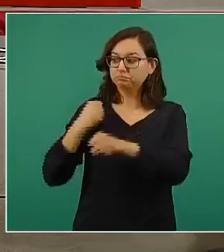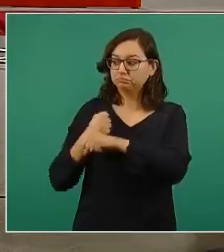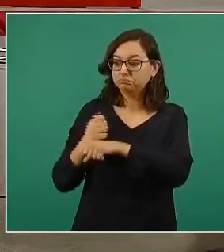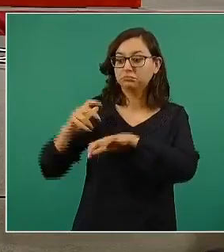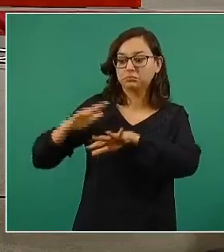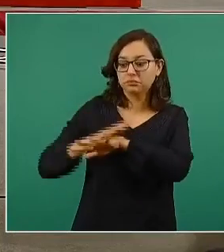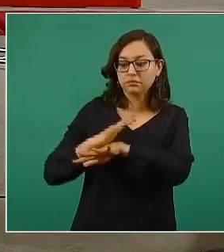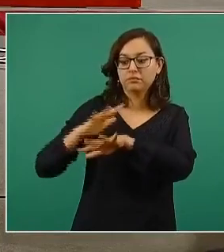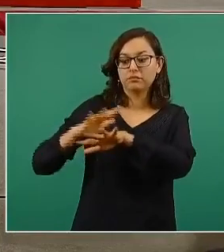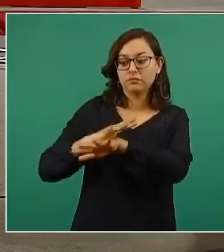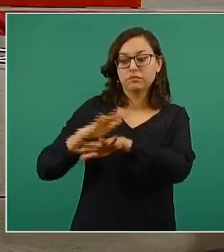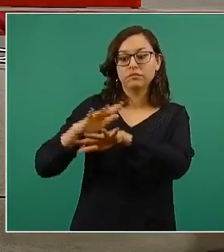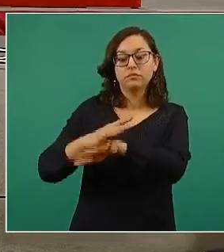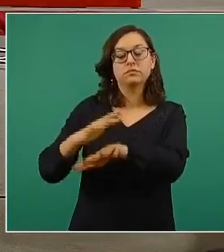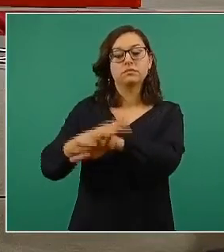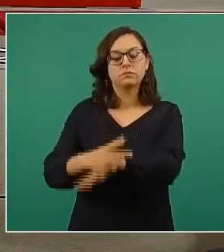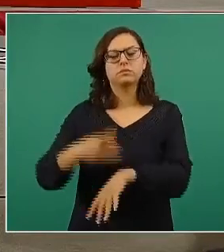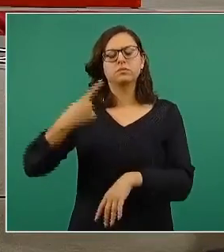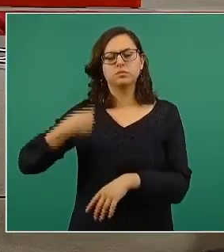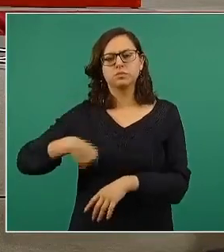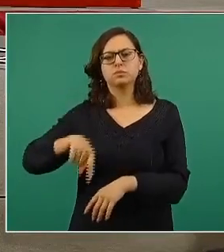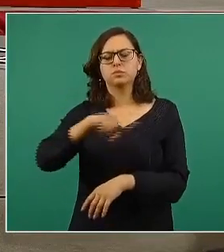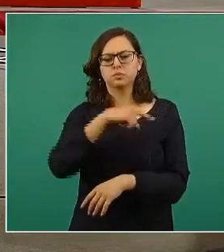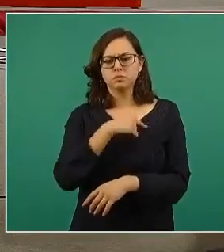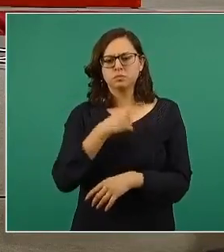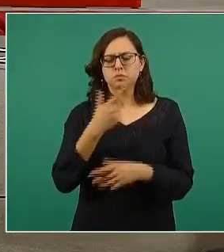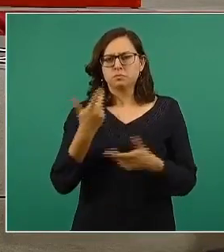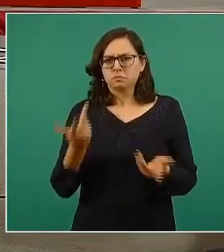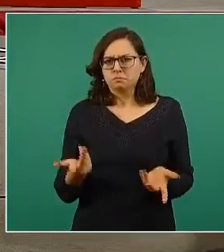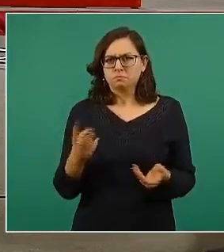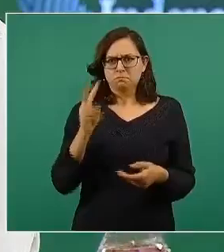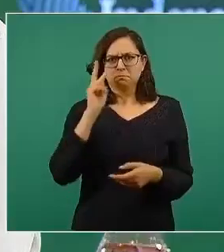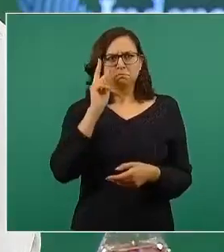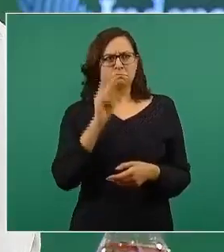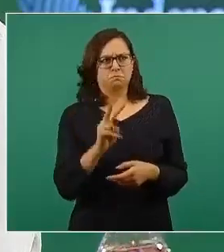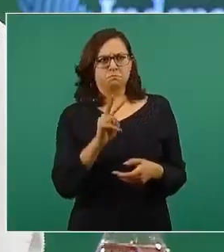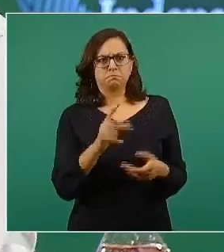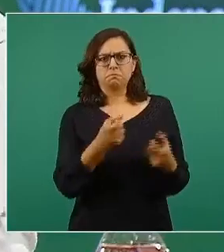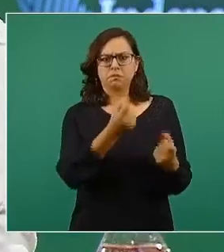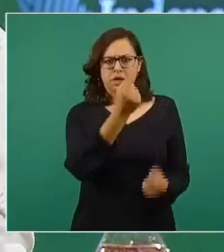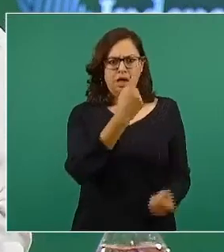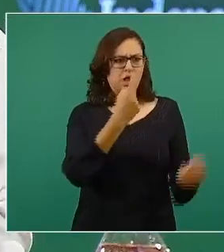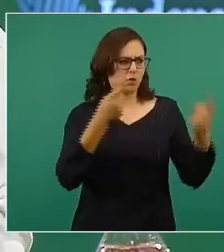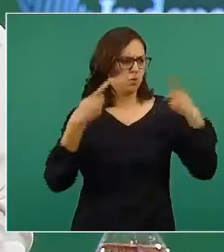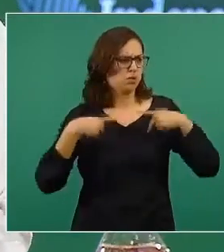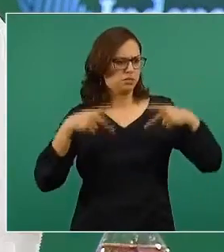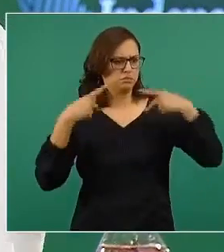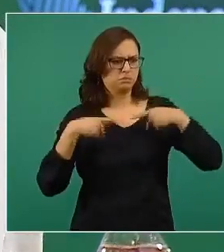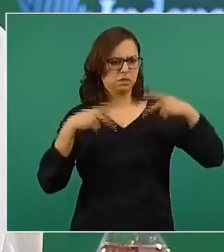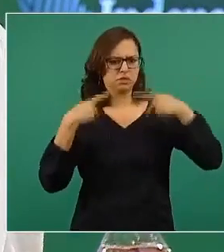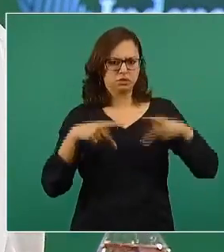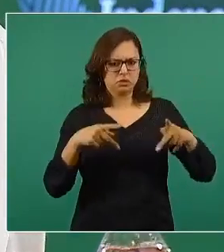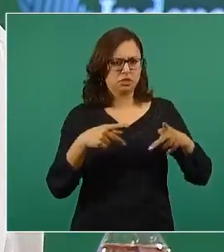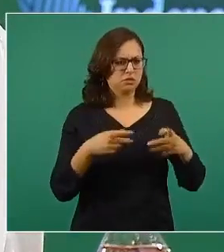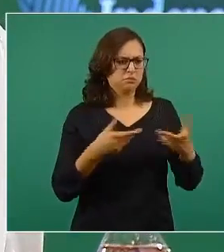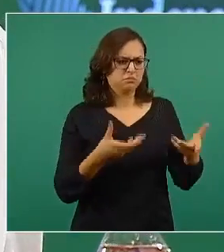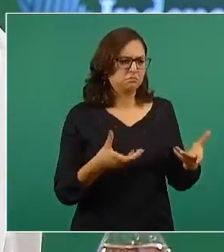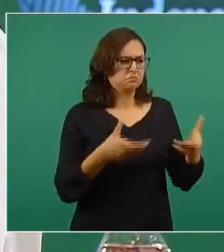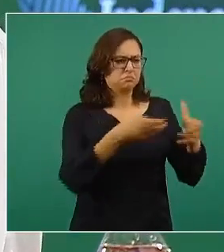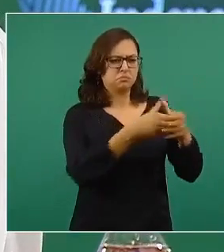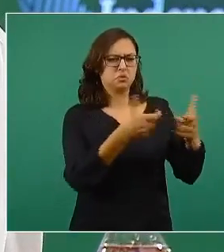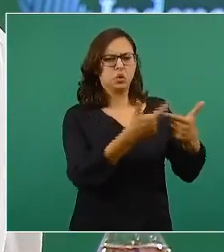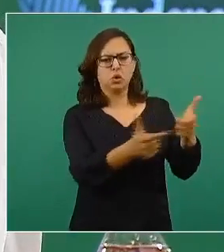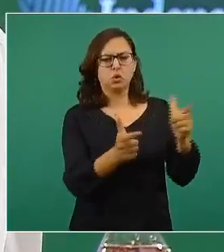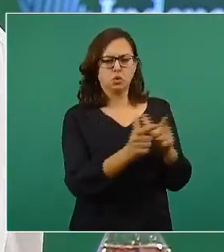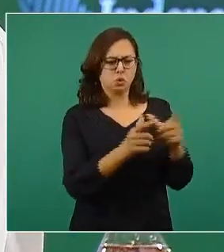del ciclo de comunicación y seguimos viendo gente que hoy día, pequeños circuitos de información que ya